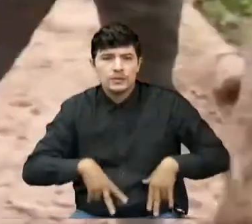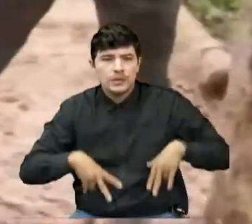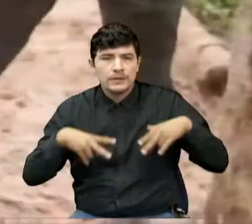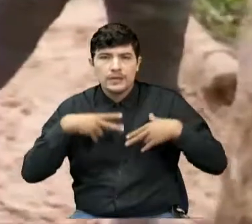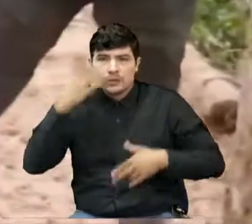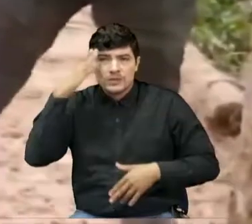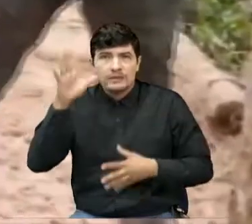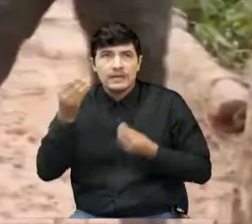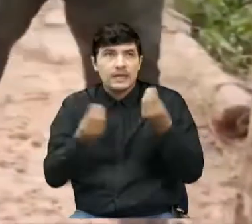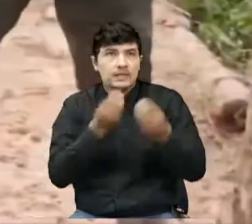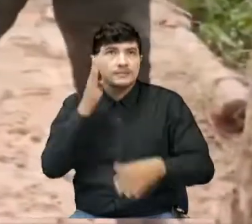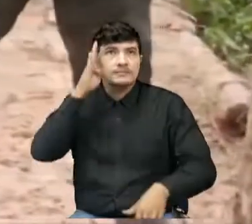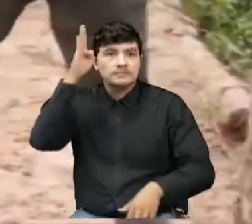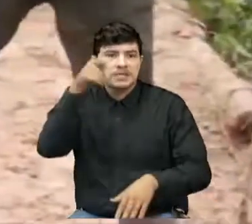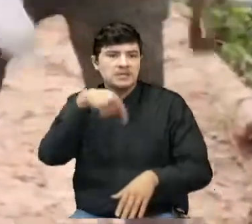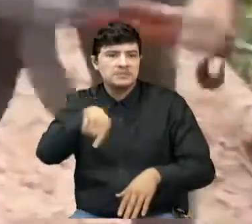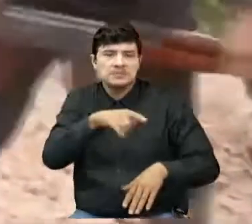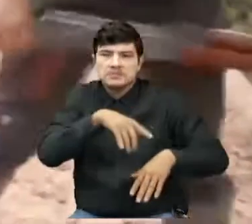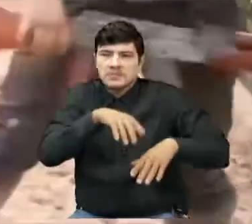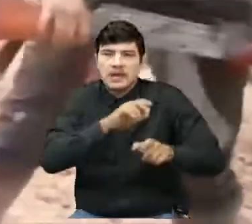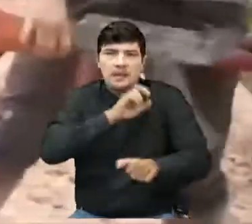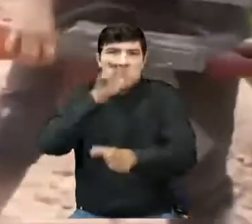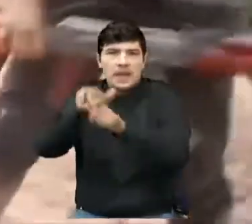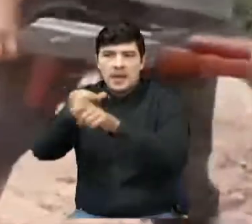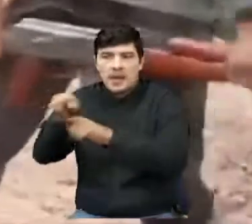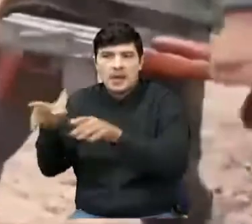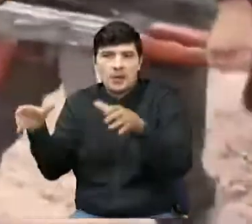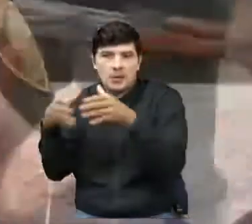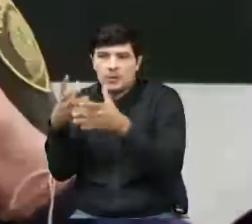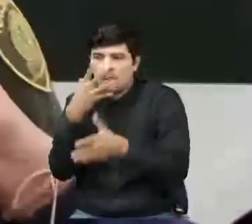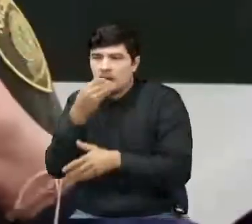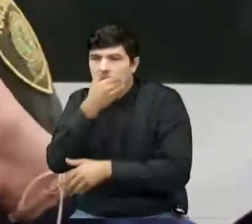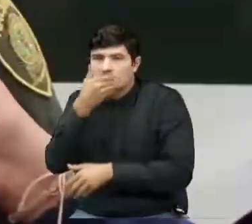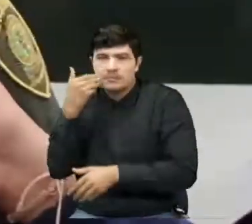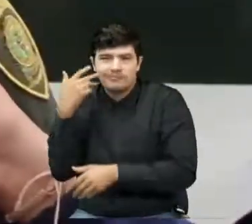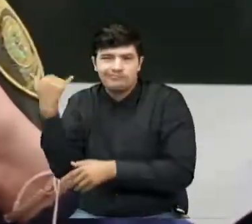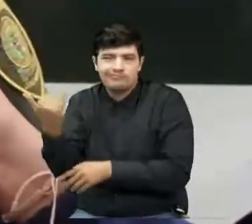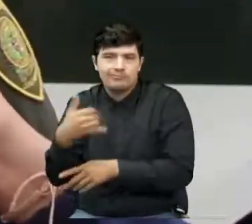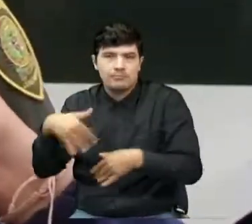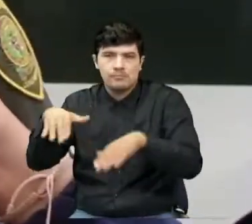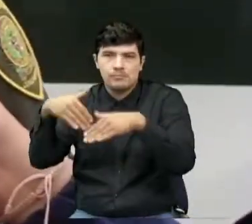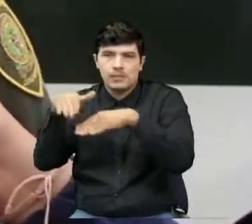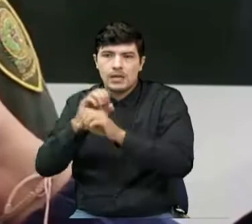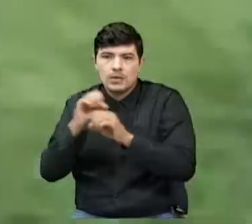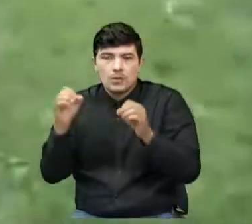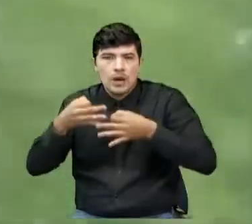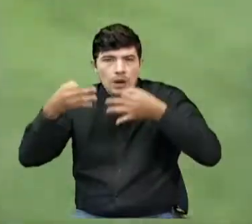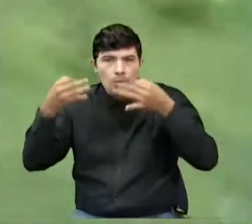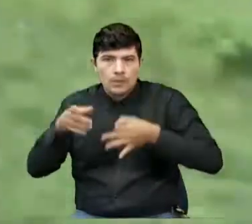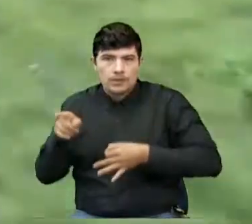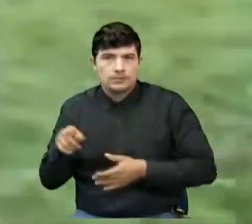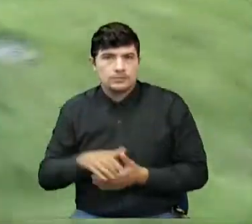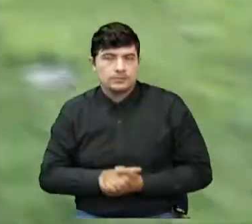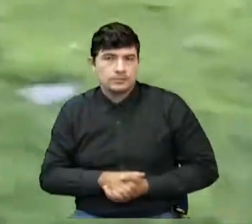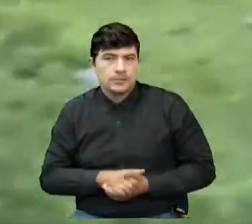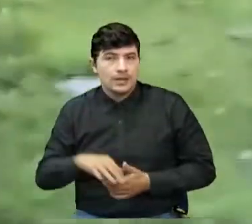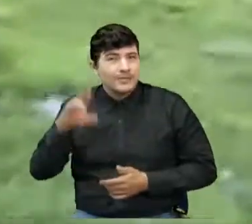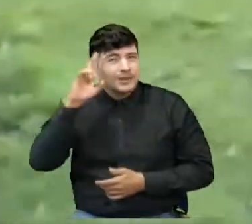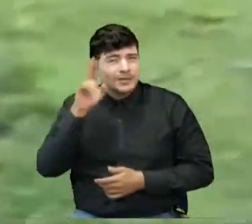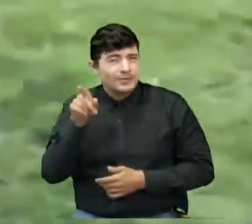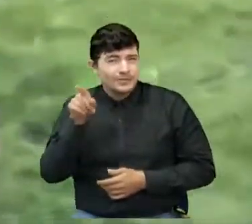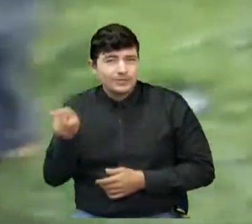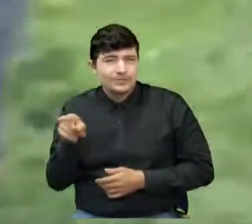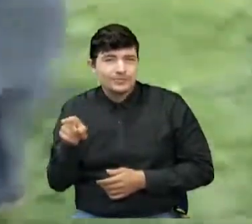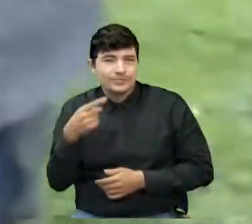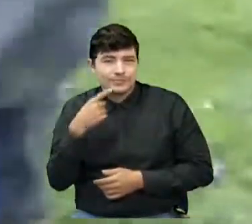siendo reclutados por parte de sus grupos y llenos de esperanzas que son vacías que en ningún momento se les va a dar es importante resaltar que